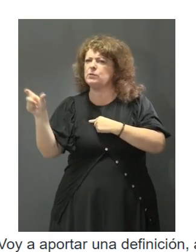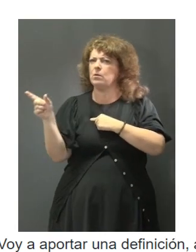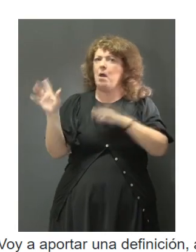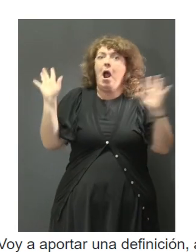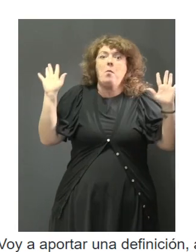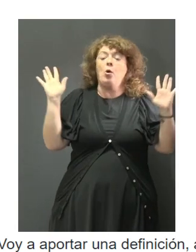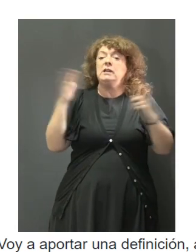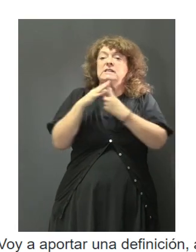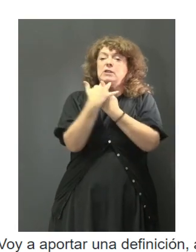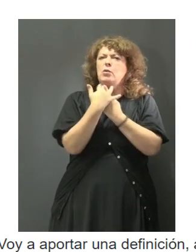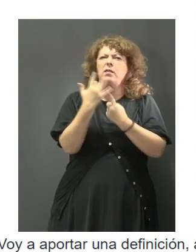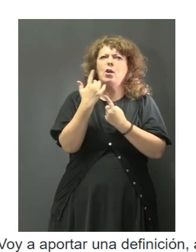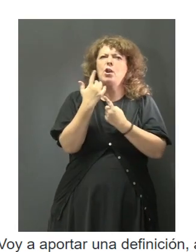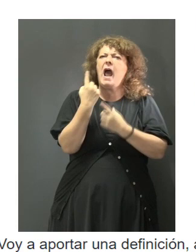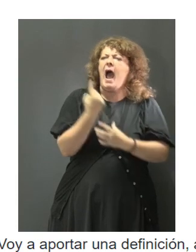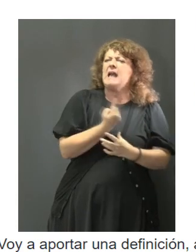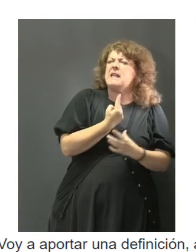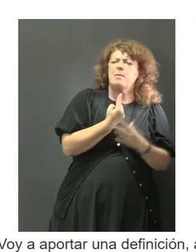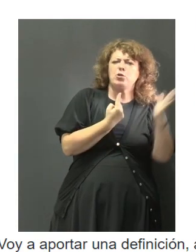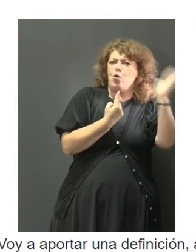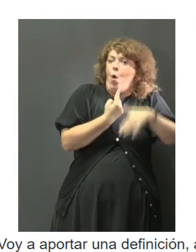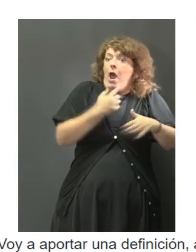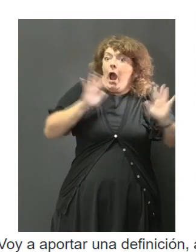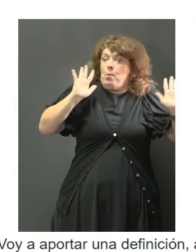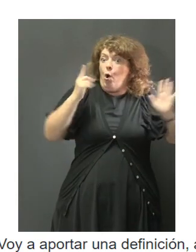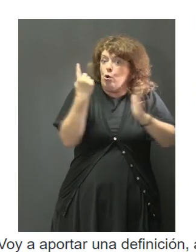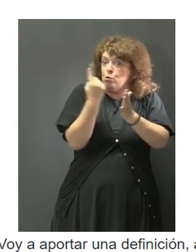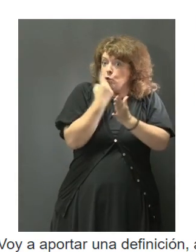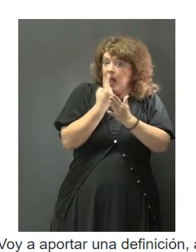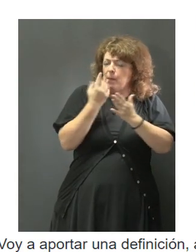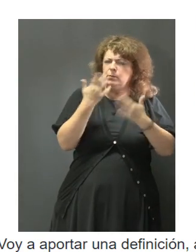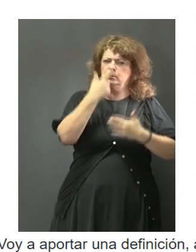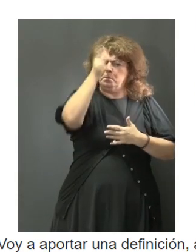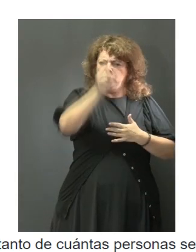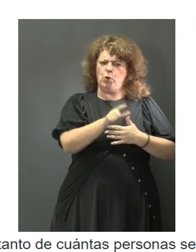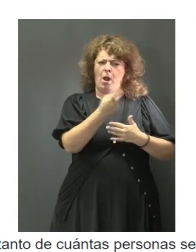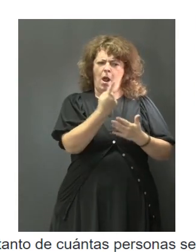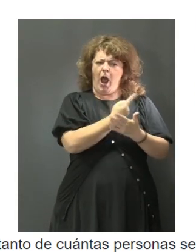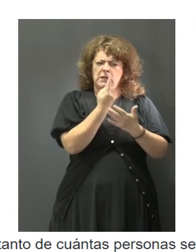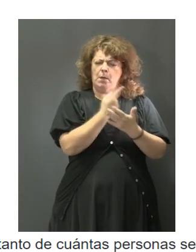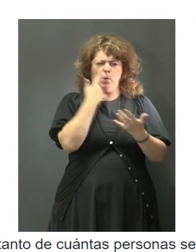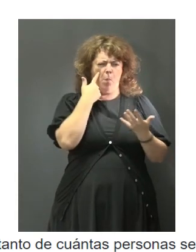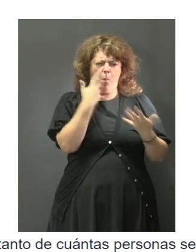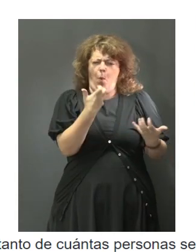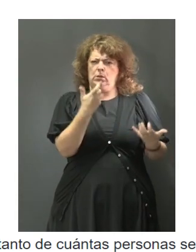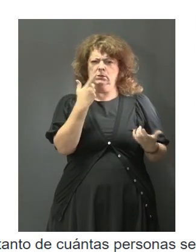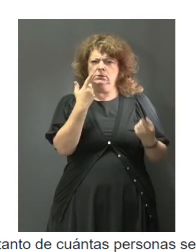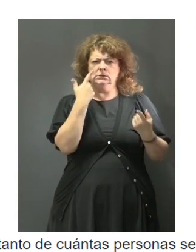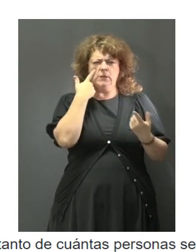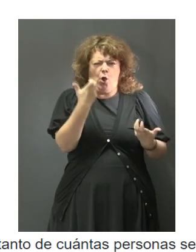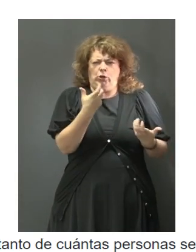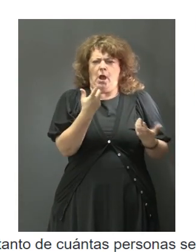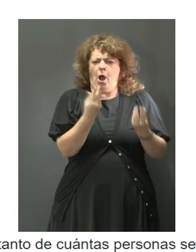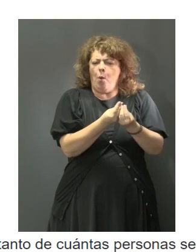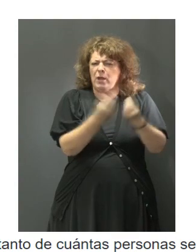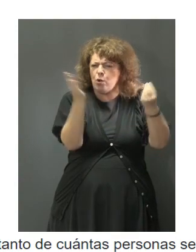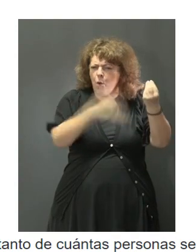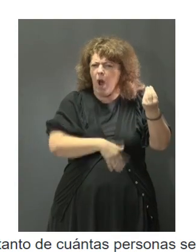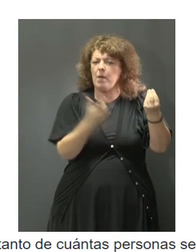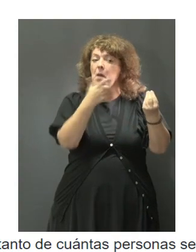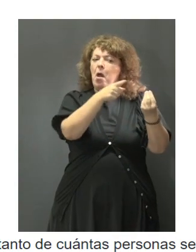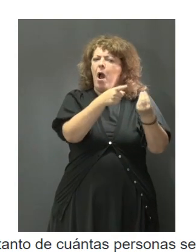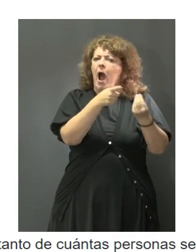haya una situación de aislamiento, que es lo más objetivo, ver a una persona que está sola, que no está acompañada, sino que puede